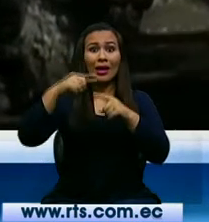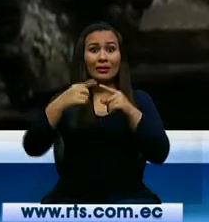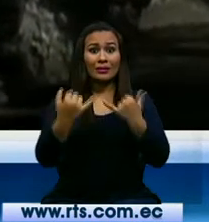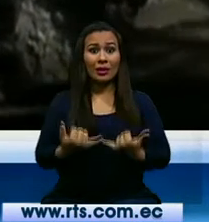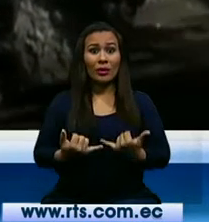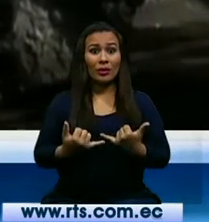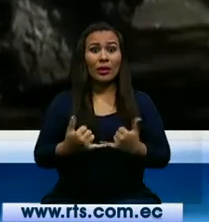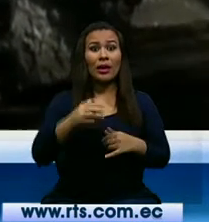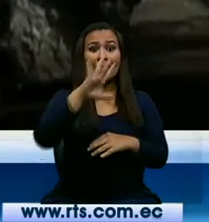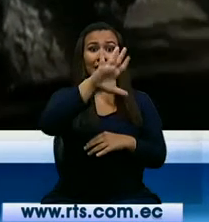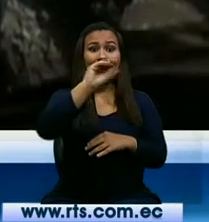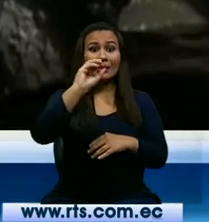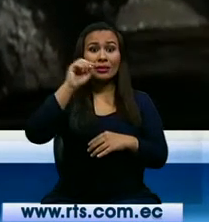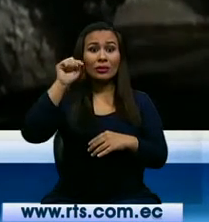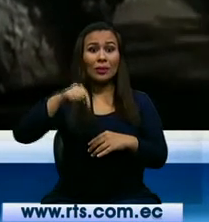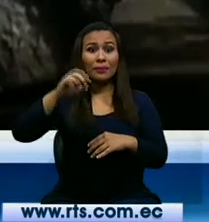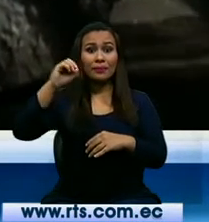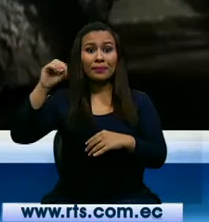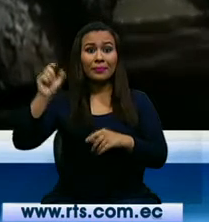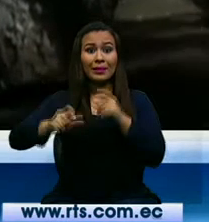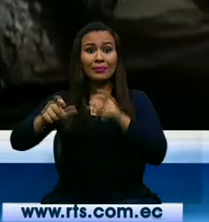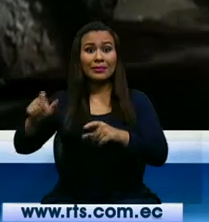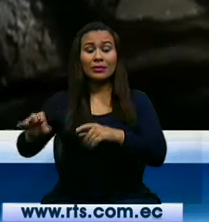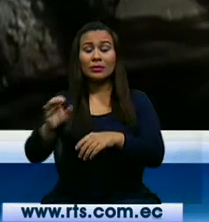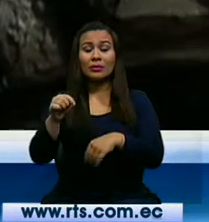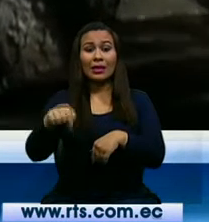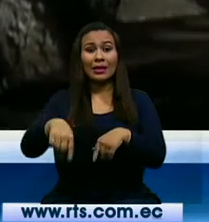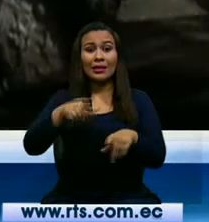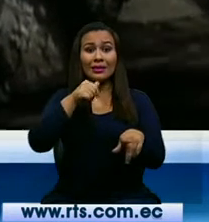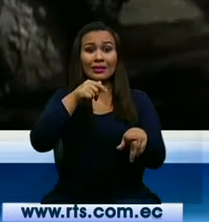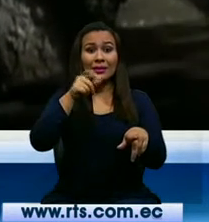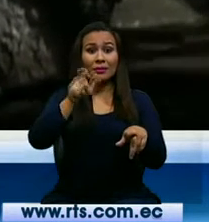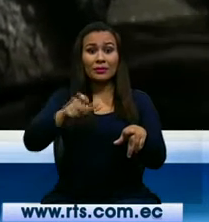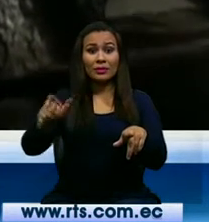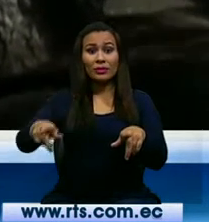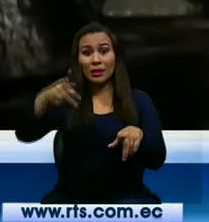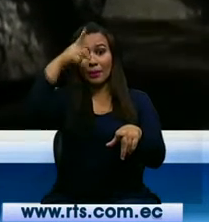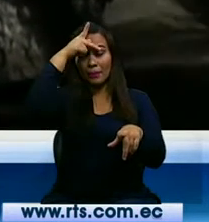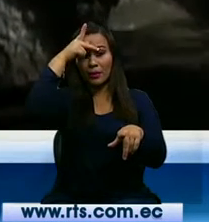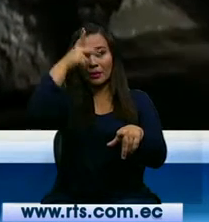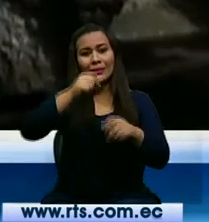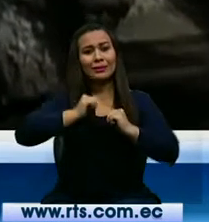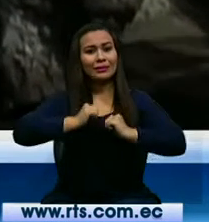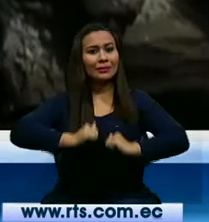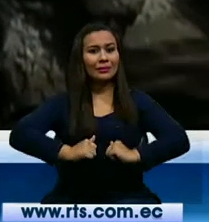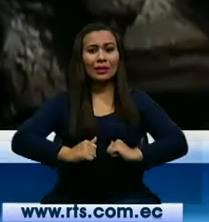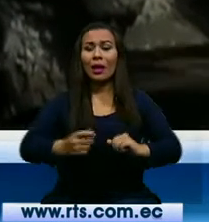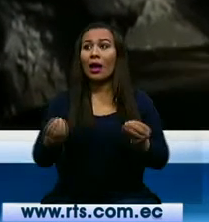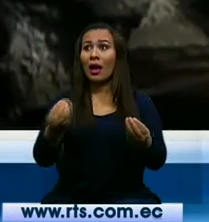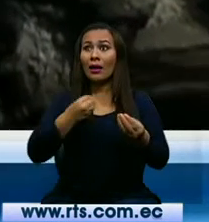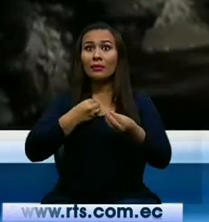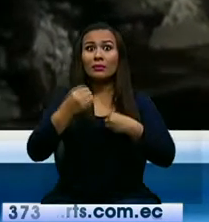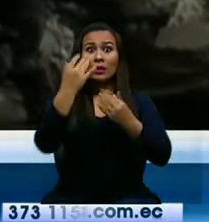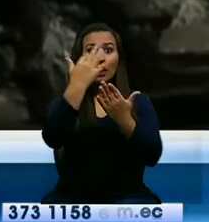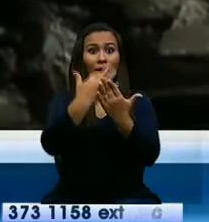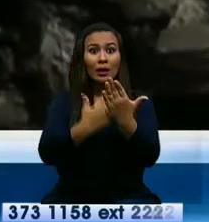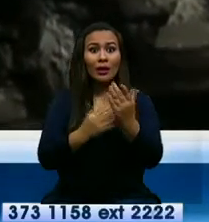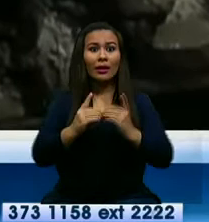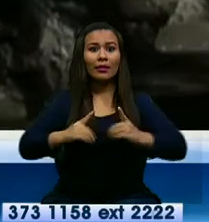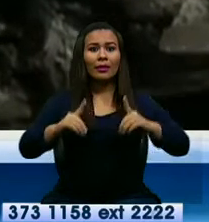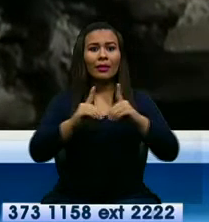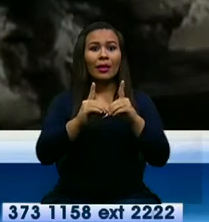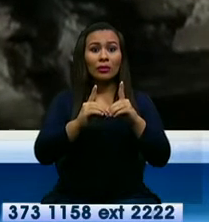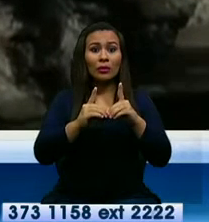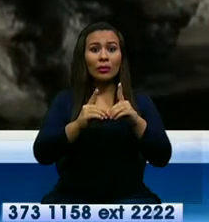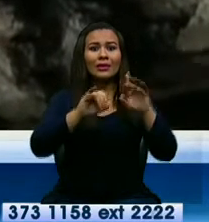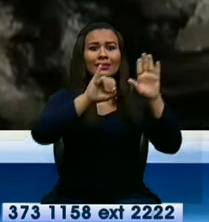de 500,000 de peruanos ya son afectados por esta situación. Incluso el último reporte señala que hay 62